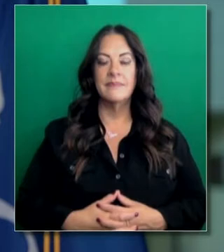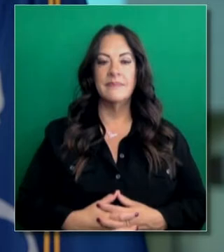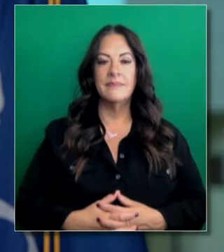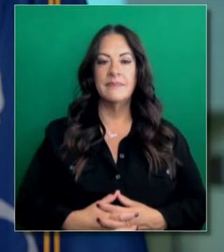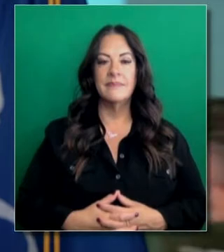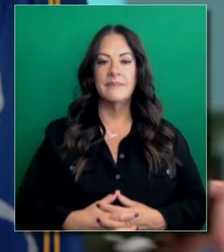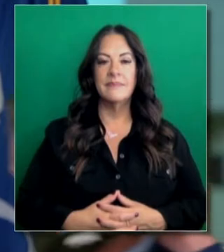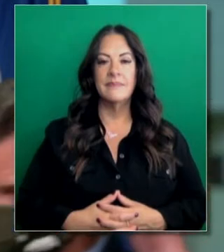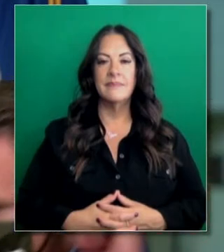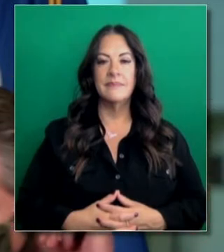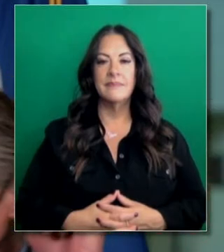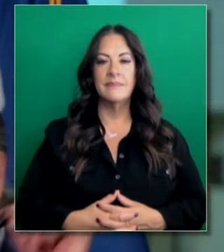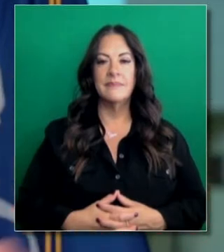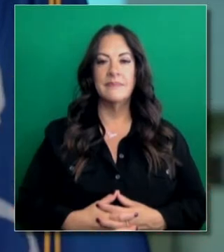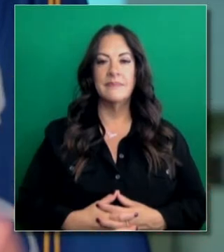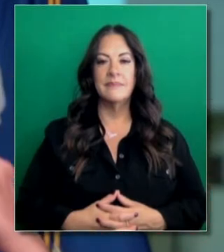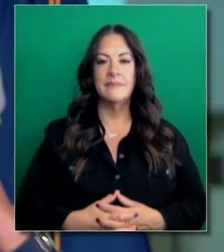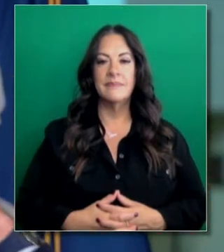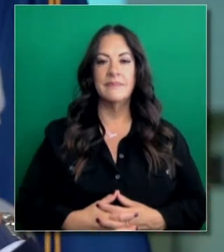evite la transmisión